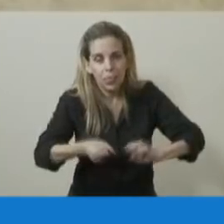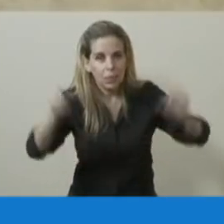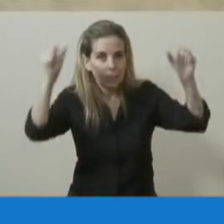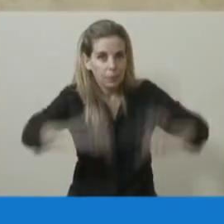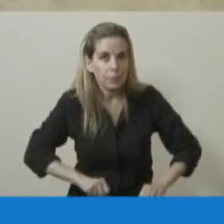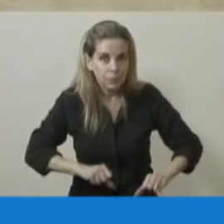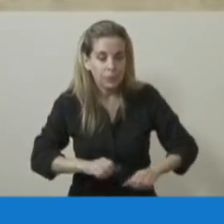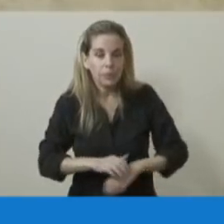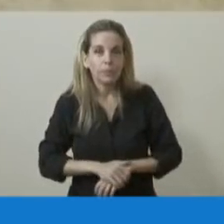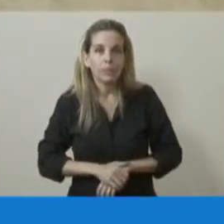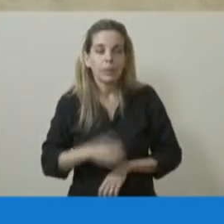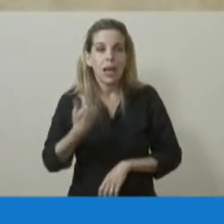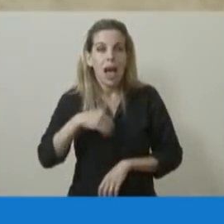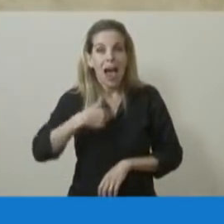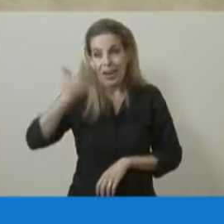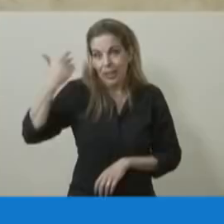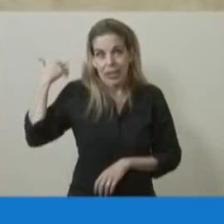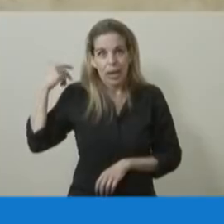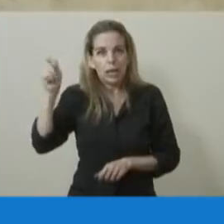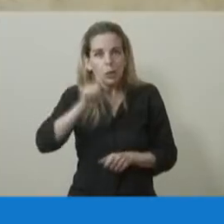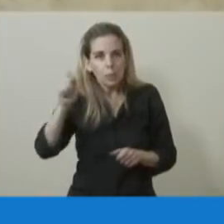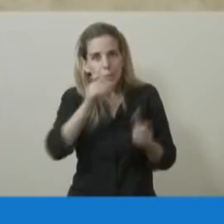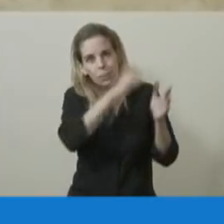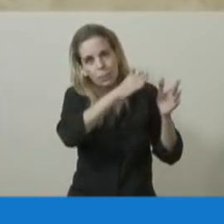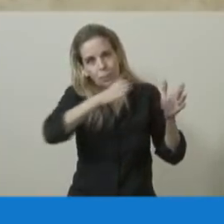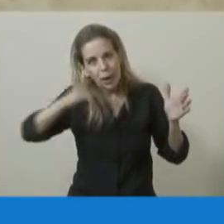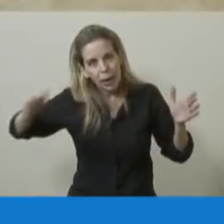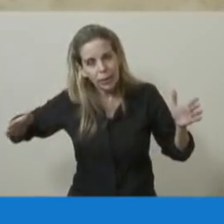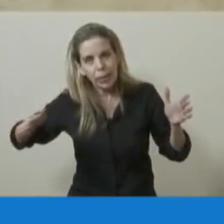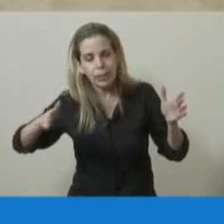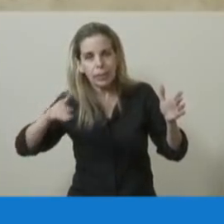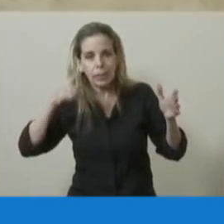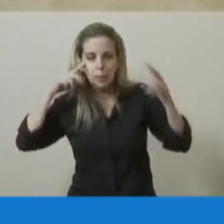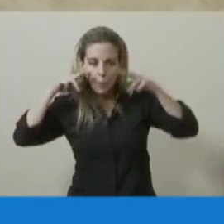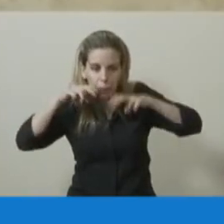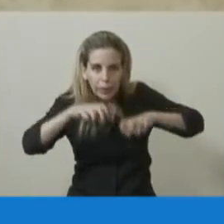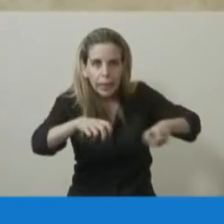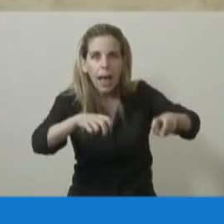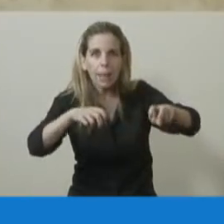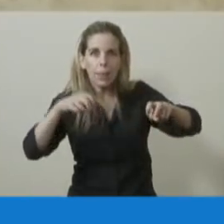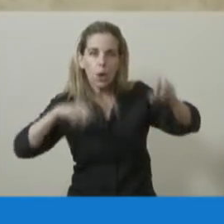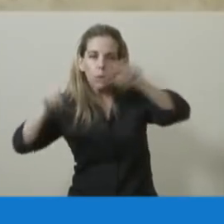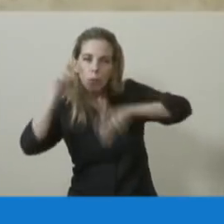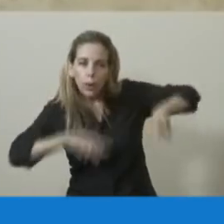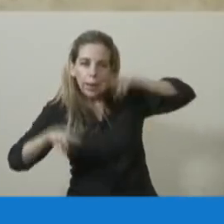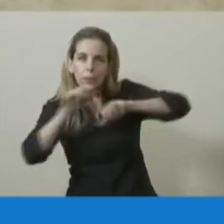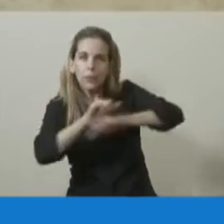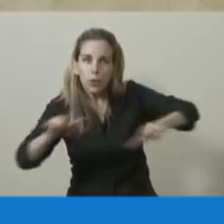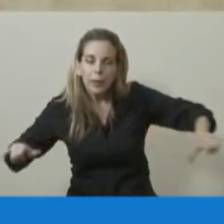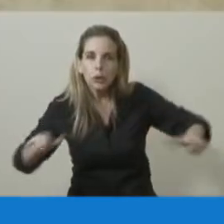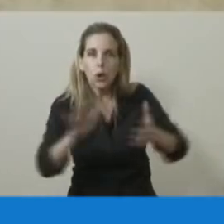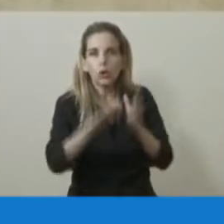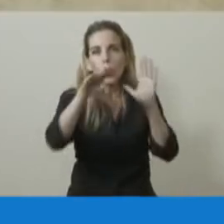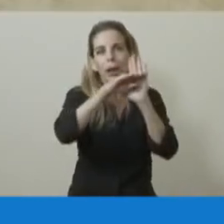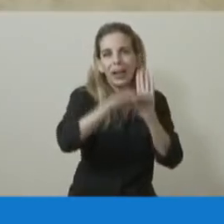Nosotros hace muchos meses que estamos dedicados a revisar las listas de contagiados y de enfermos, y de